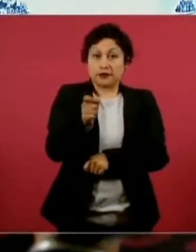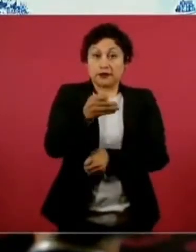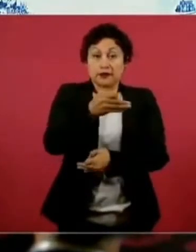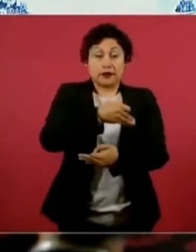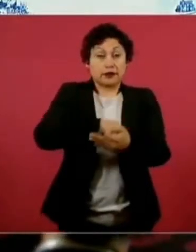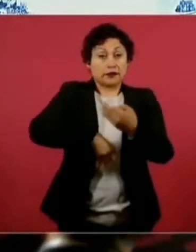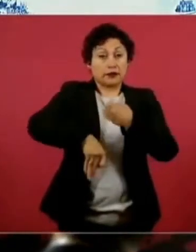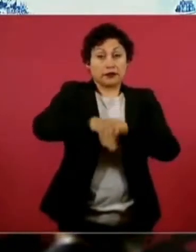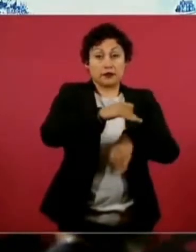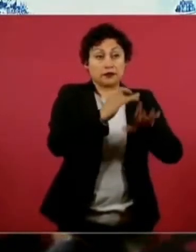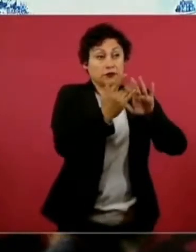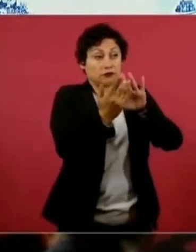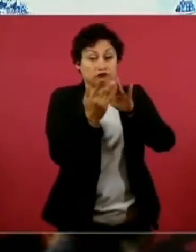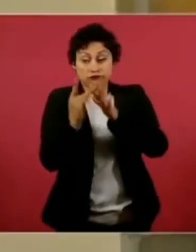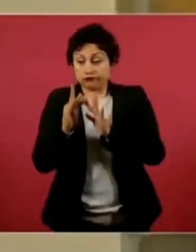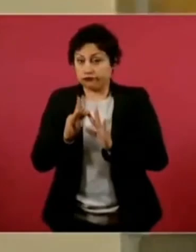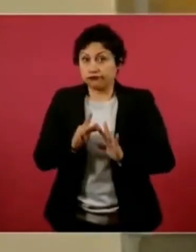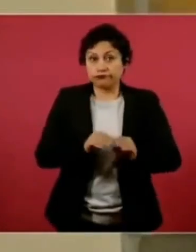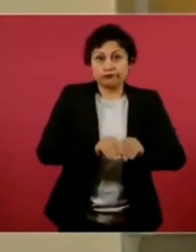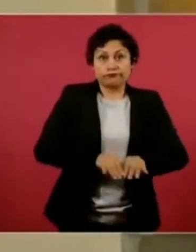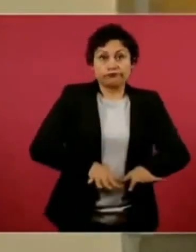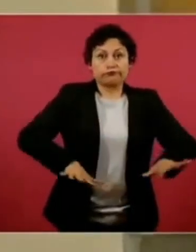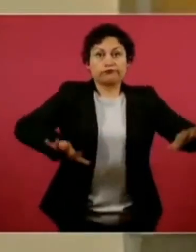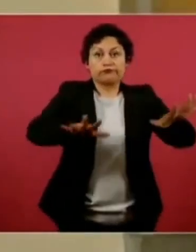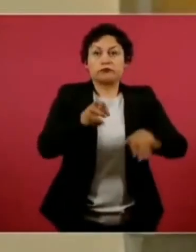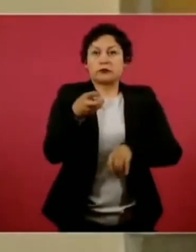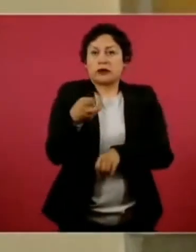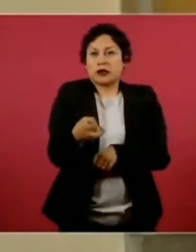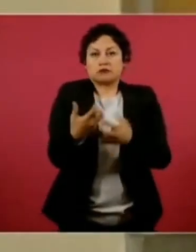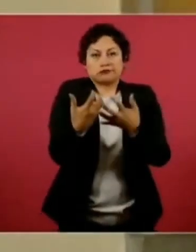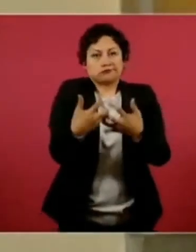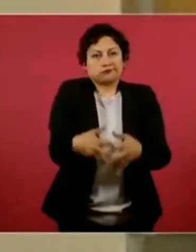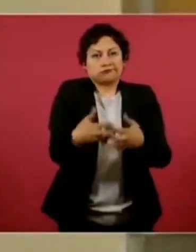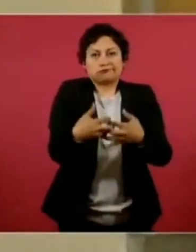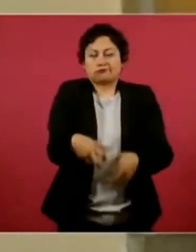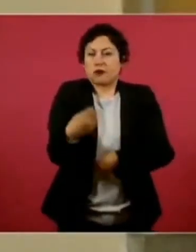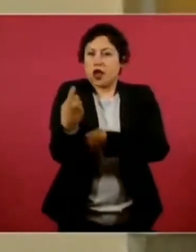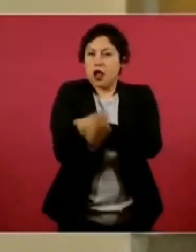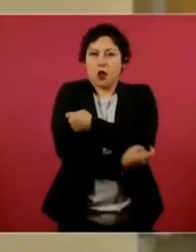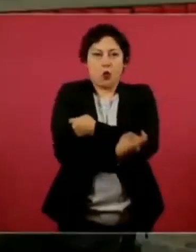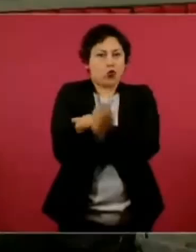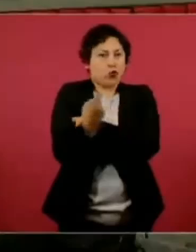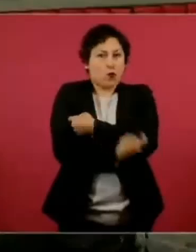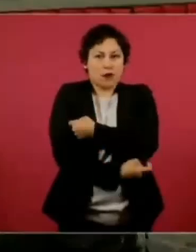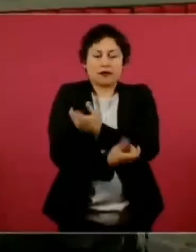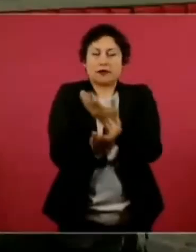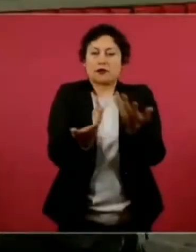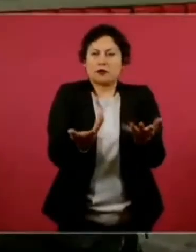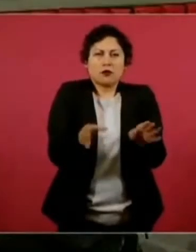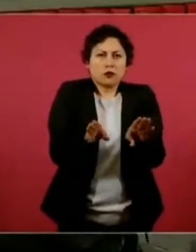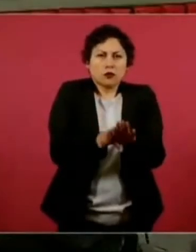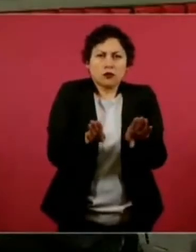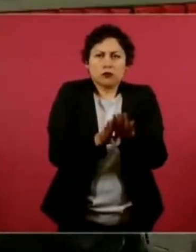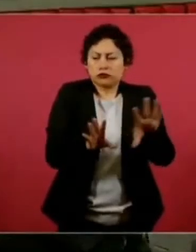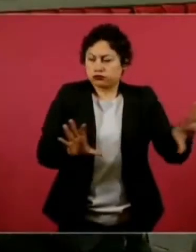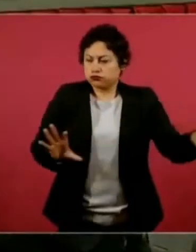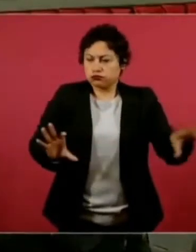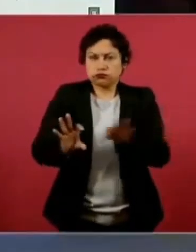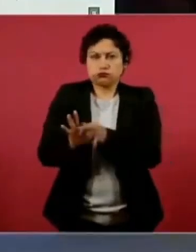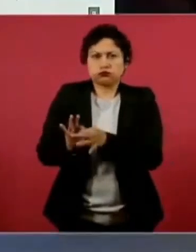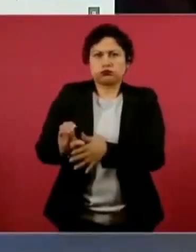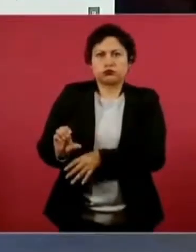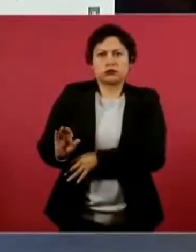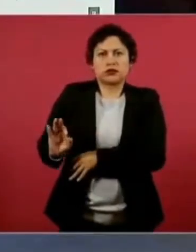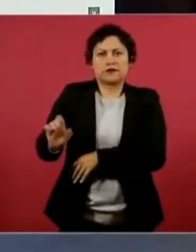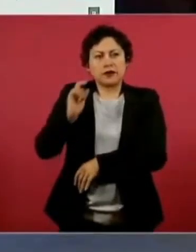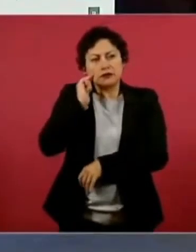distribución están automatizadas en su proceso completo, de tal manera que pueden detectar una falla, seccionarla, restablecer lo